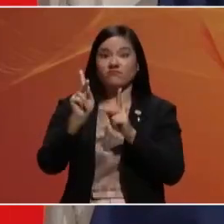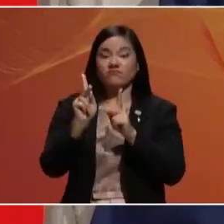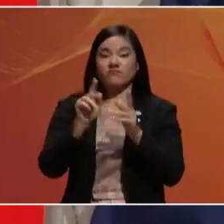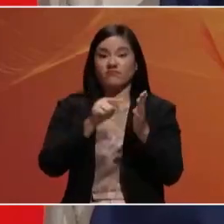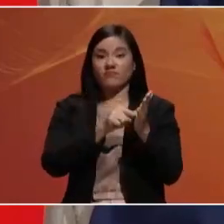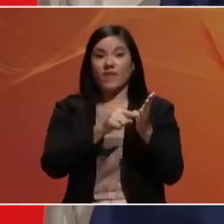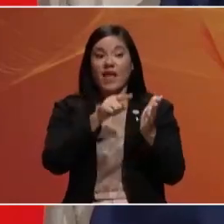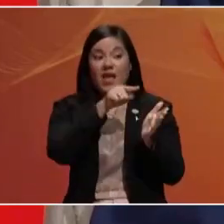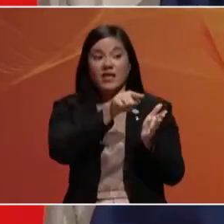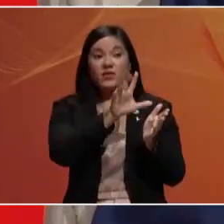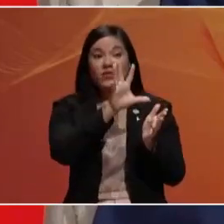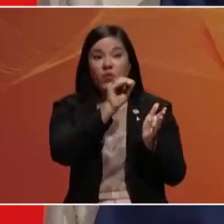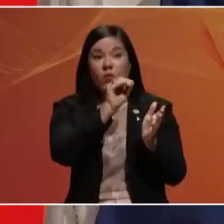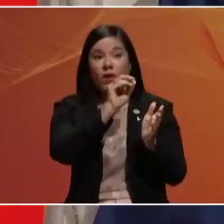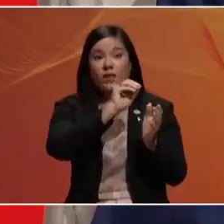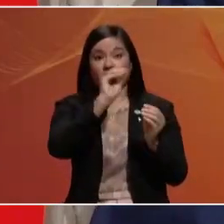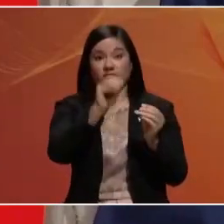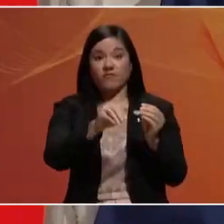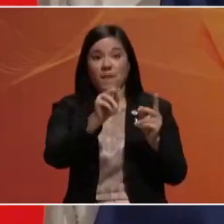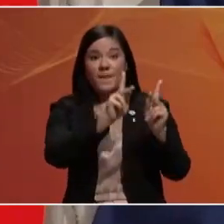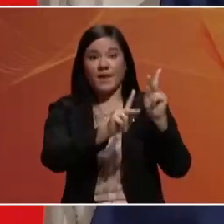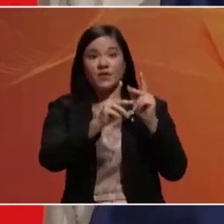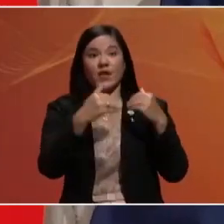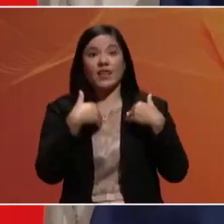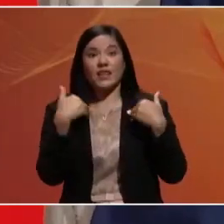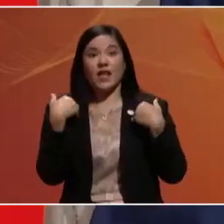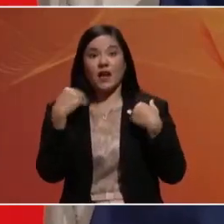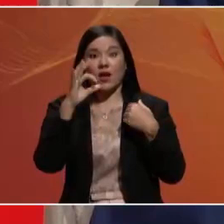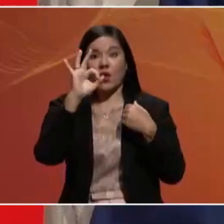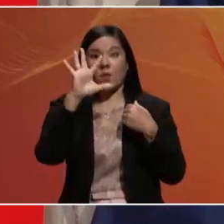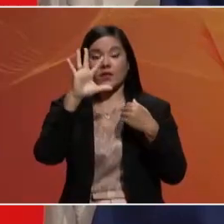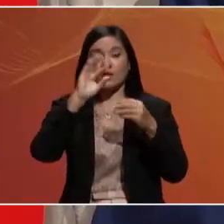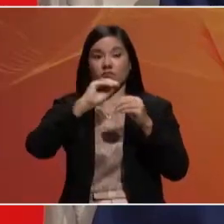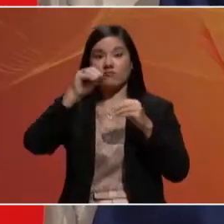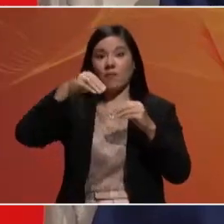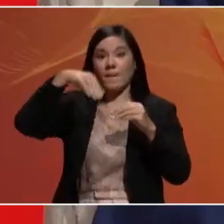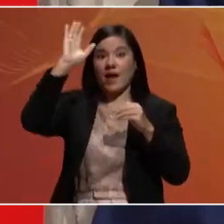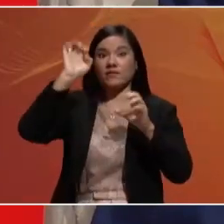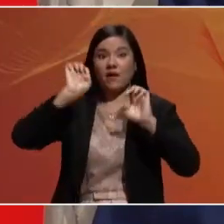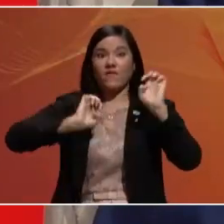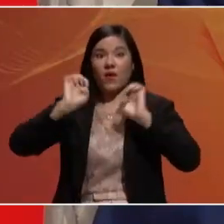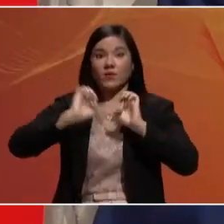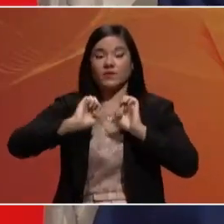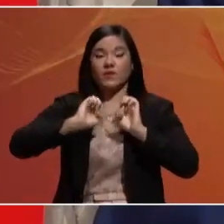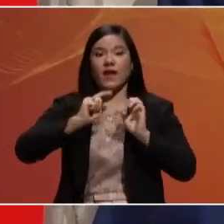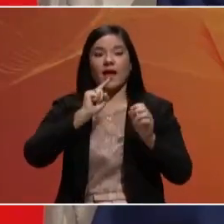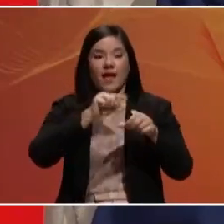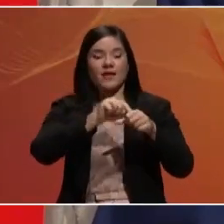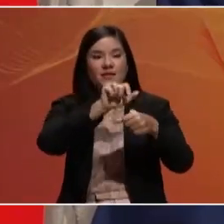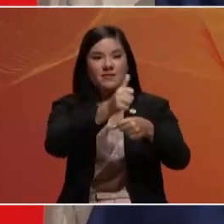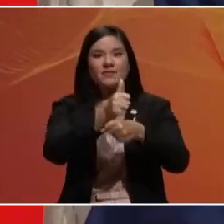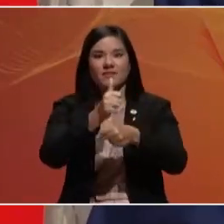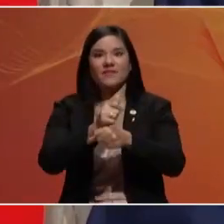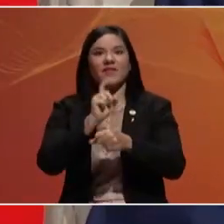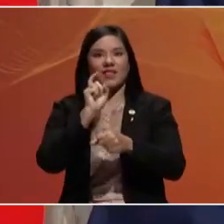esos 50 servidores tienen una calificación de 95 puntos o más promedio, esa institución